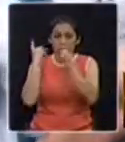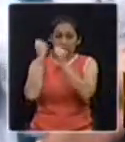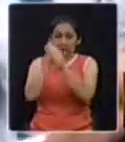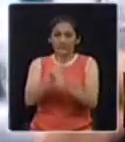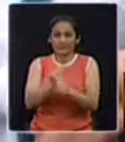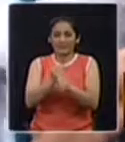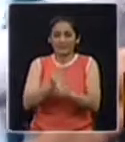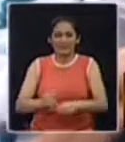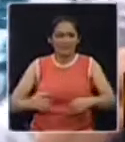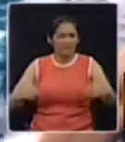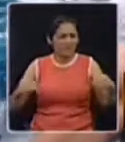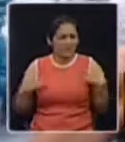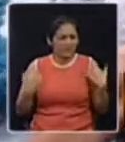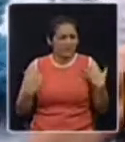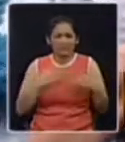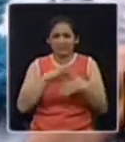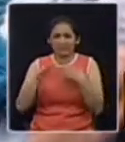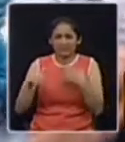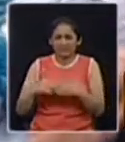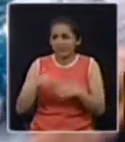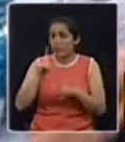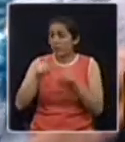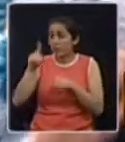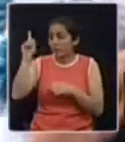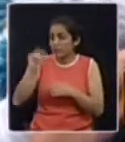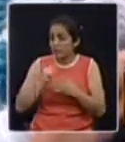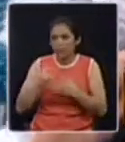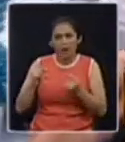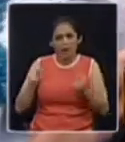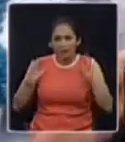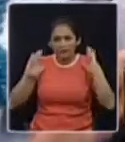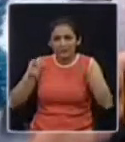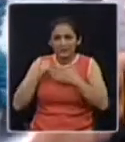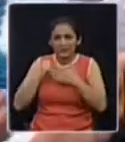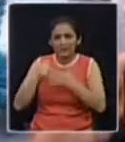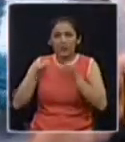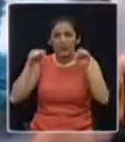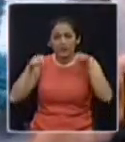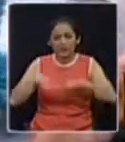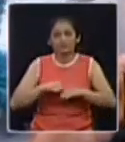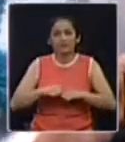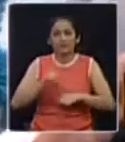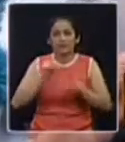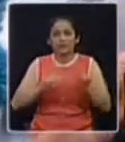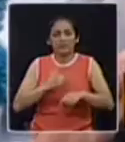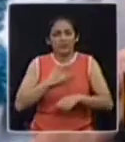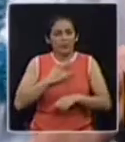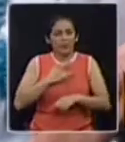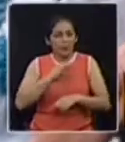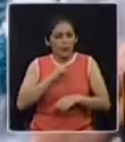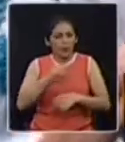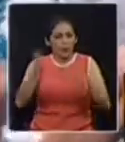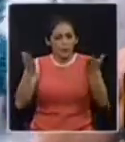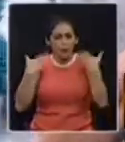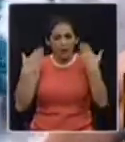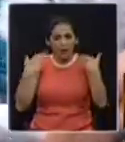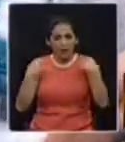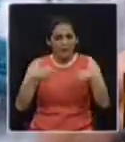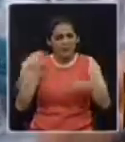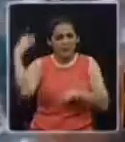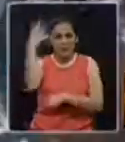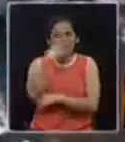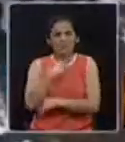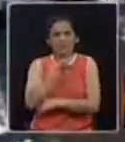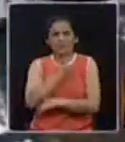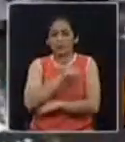es solidario, siempre extiende la mano al que necesita. Esa es nuestra gente, por eso quien viene aquí se enamora de Guayaquil, primero por su